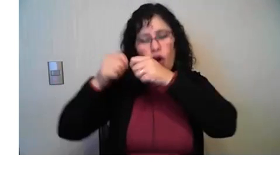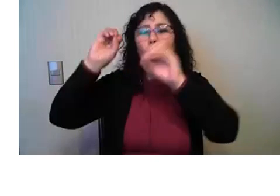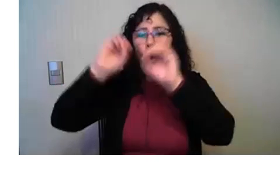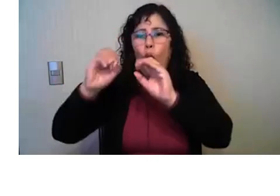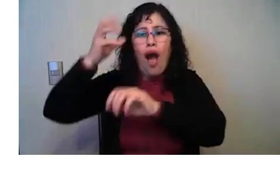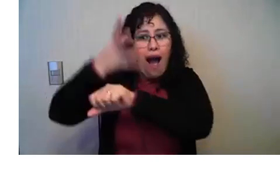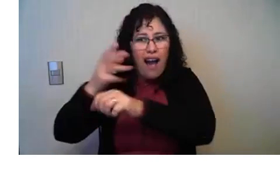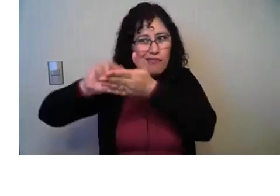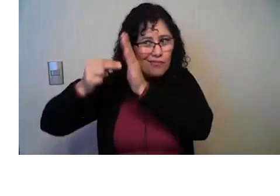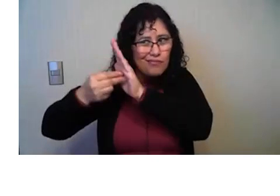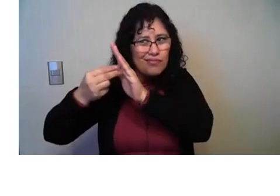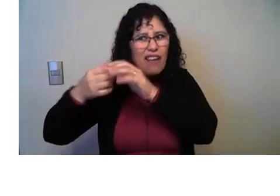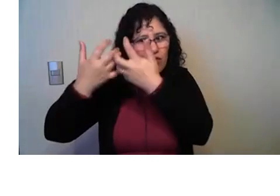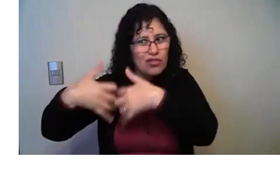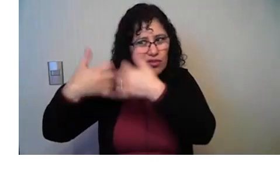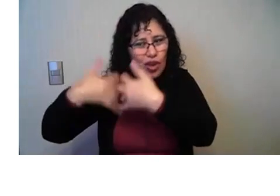propioceptiva inconsciente,